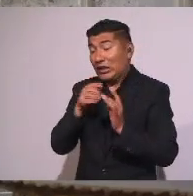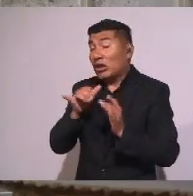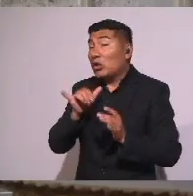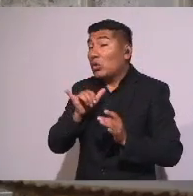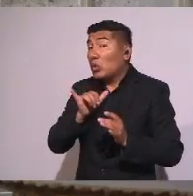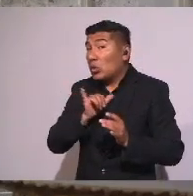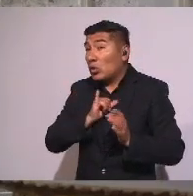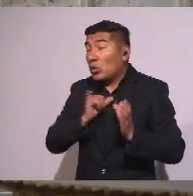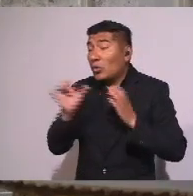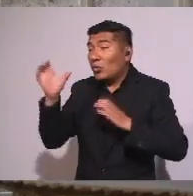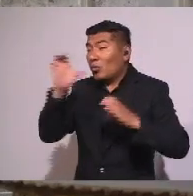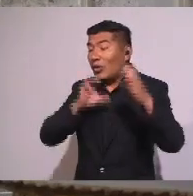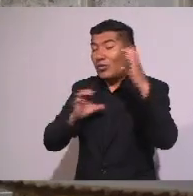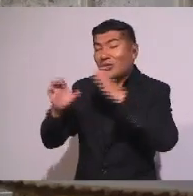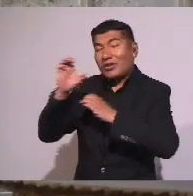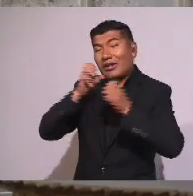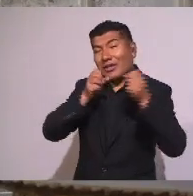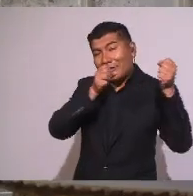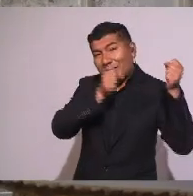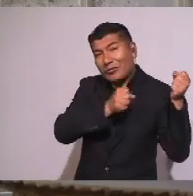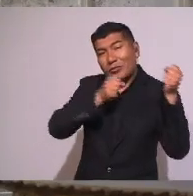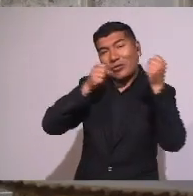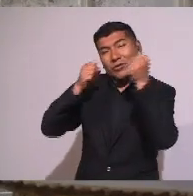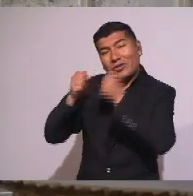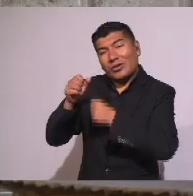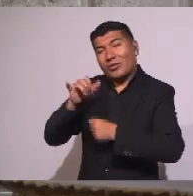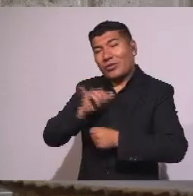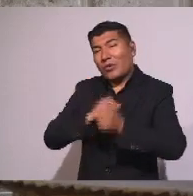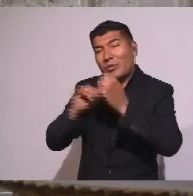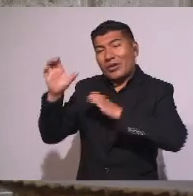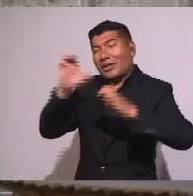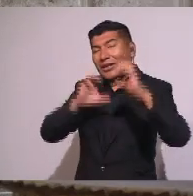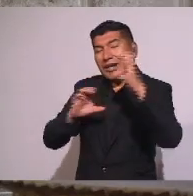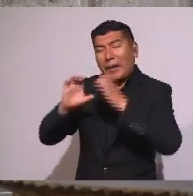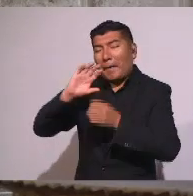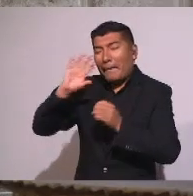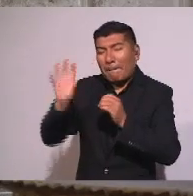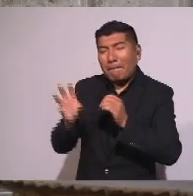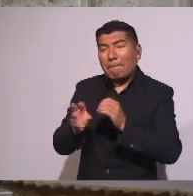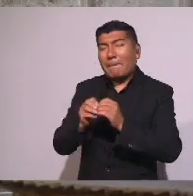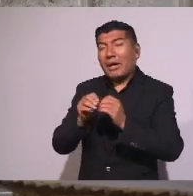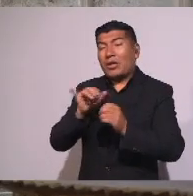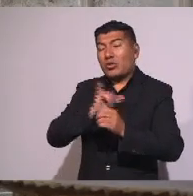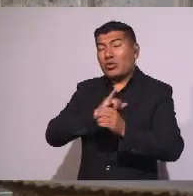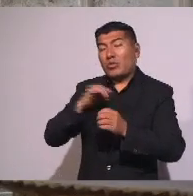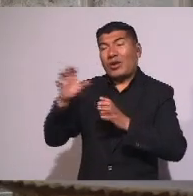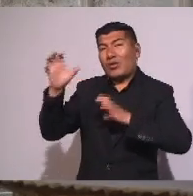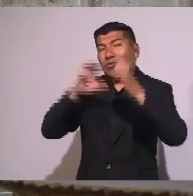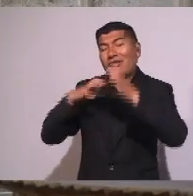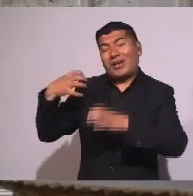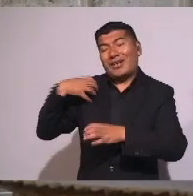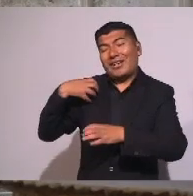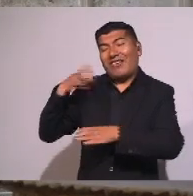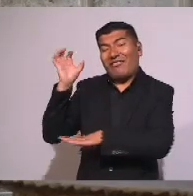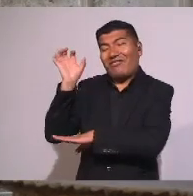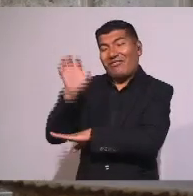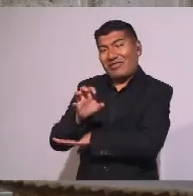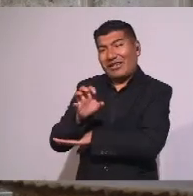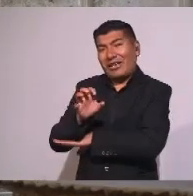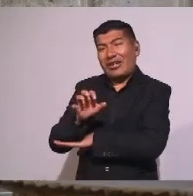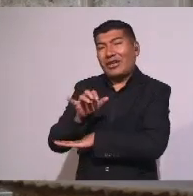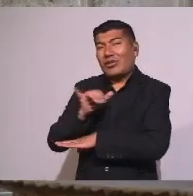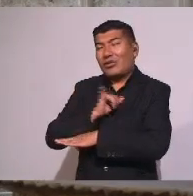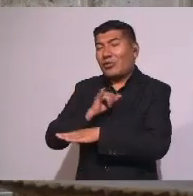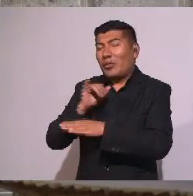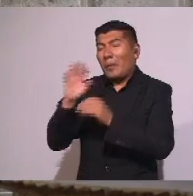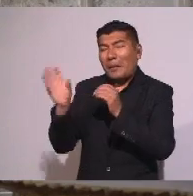a buscar el poder, voy a buscar ser más que los demás, voy a buscar el mando, voy a creerme superior a los